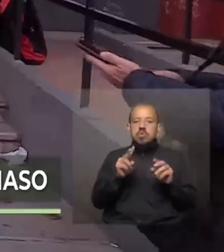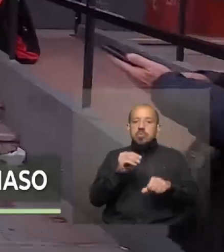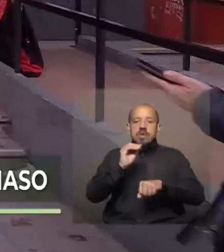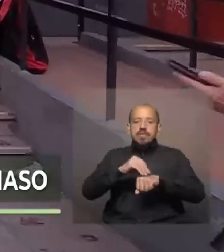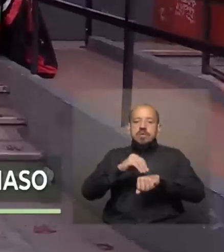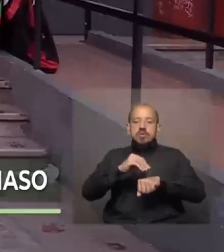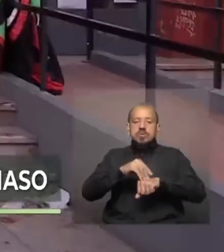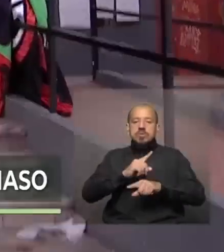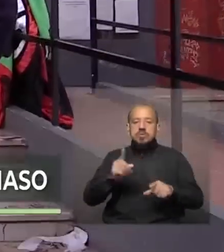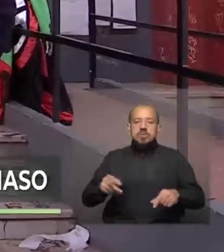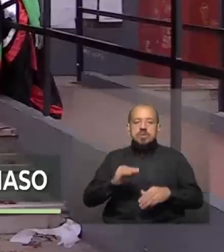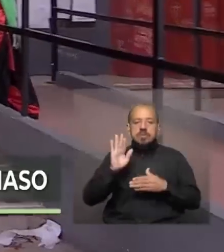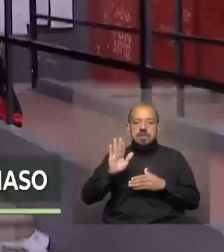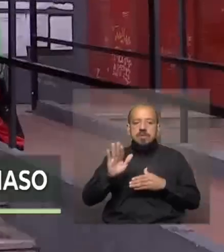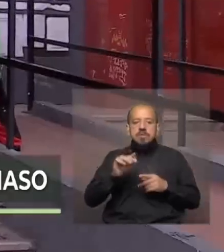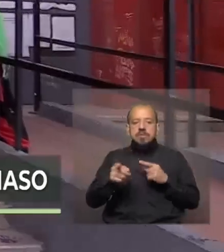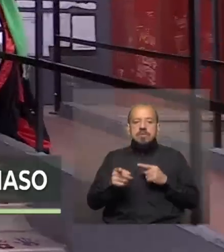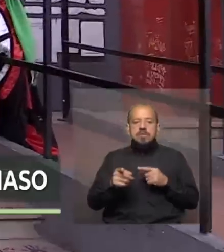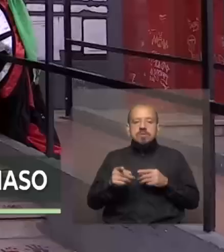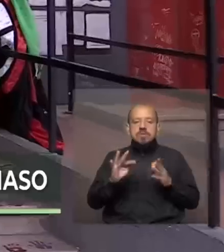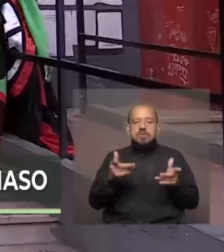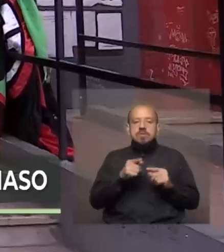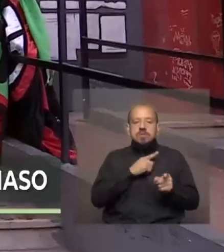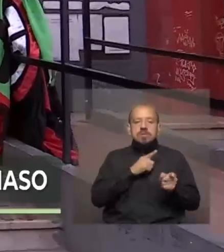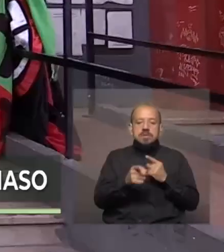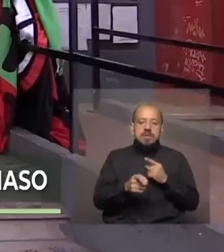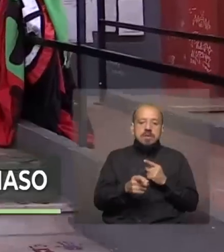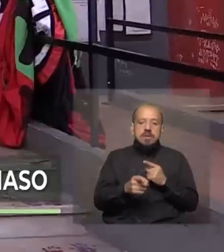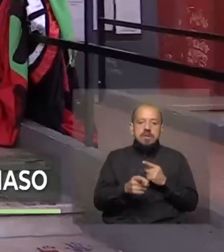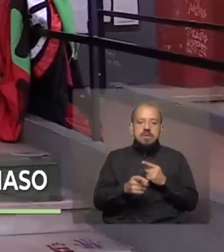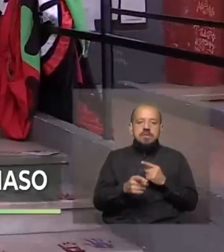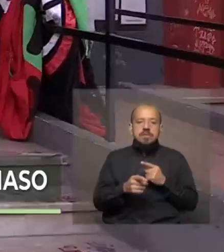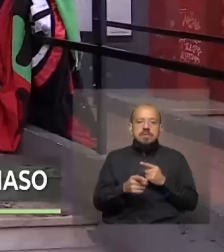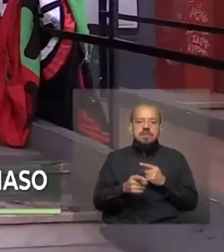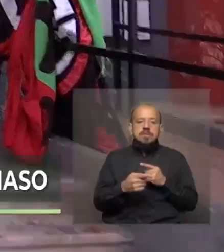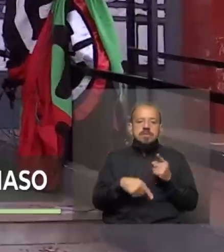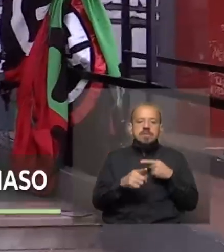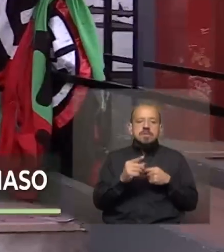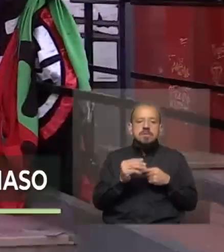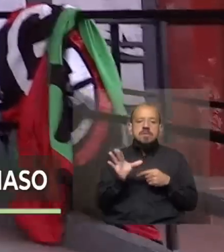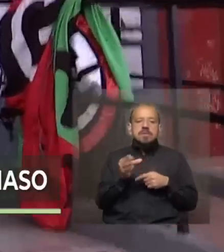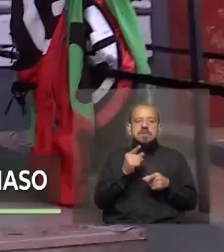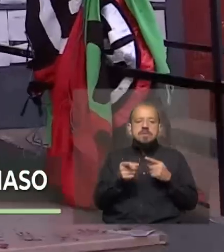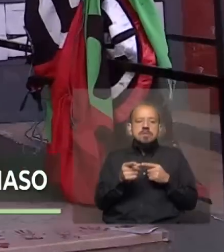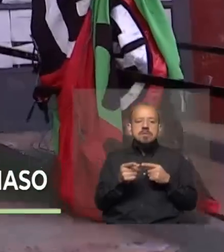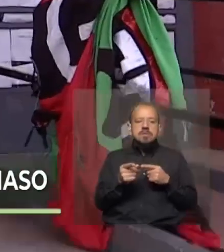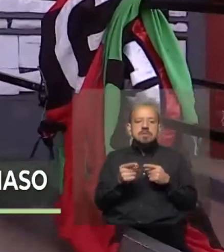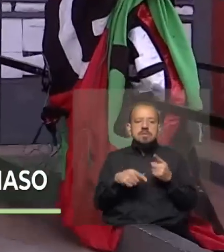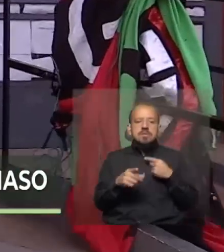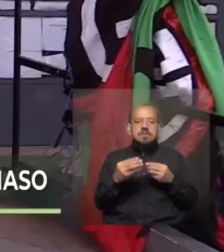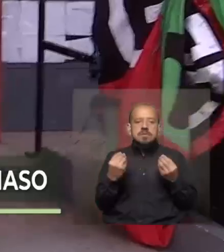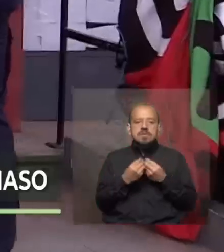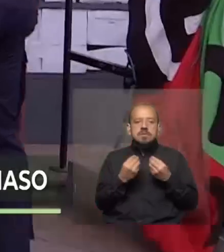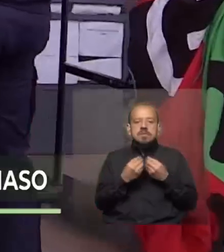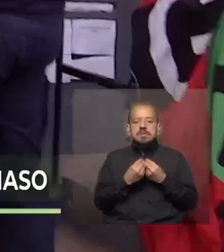y se amenazó con reprimir de manera directa todas estas reivindicaciones y un montón de